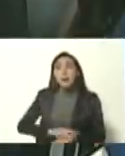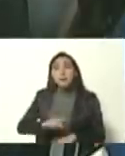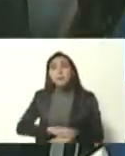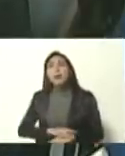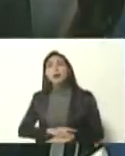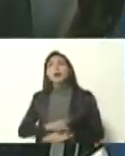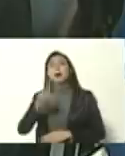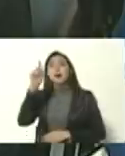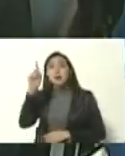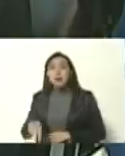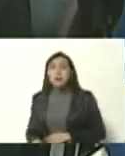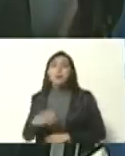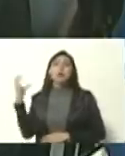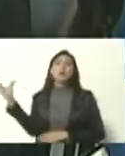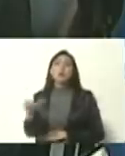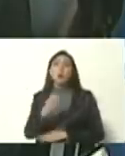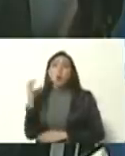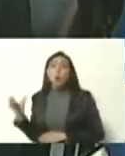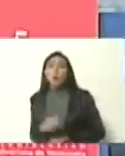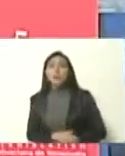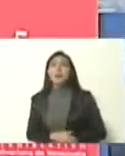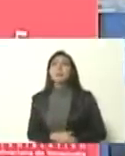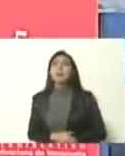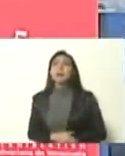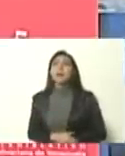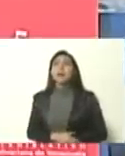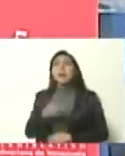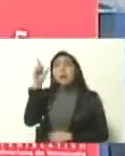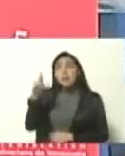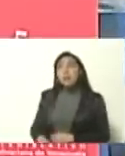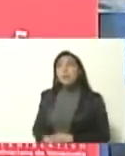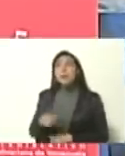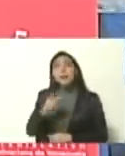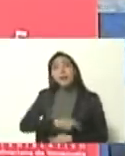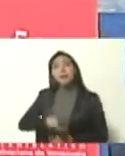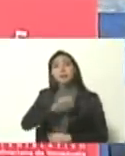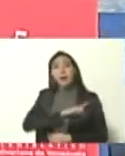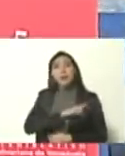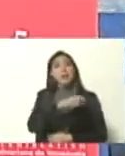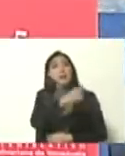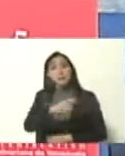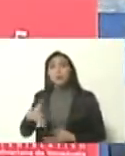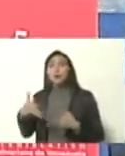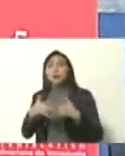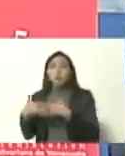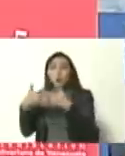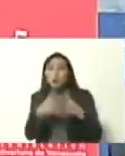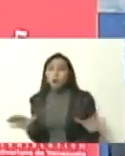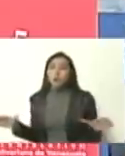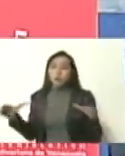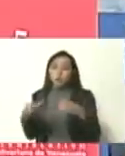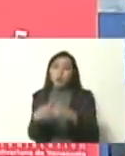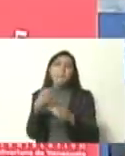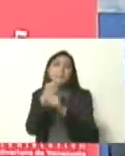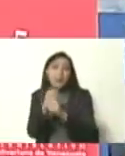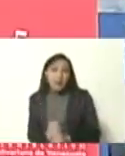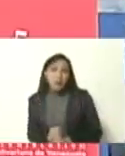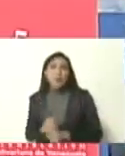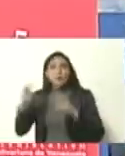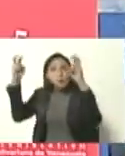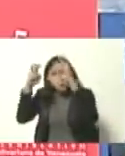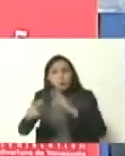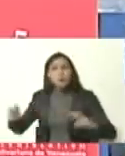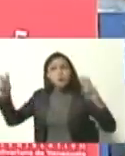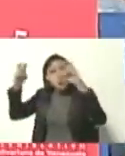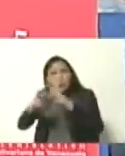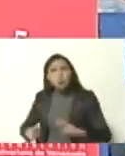de Colombia, de España y a la Cámara de Representantes de los Estados Unidos de Norteamérica para que investiguen esos